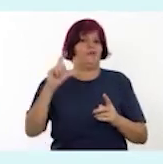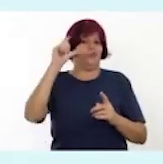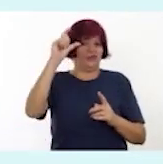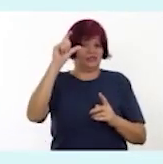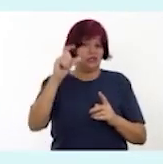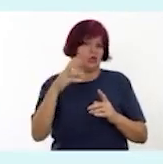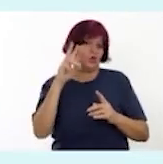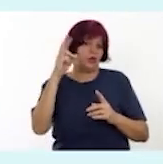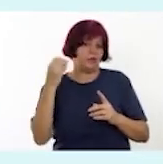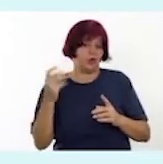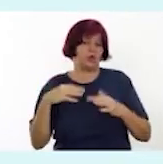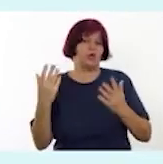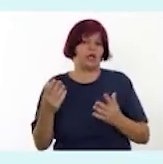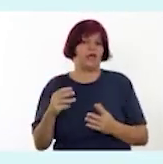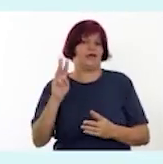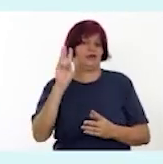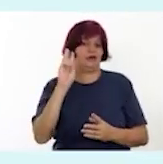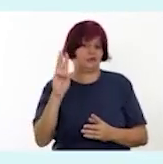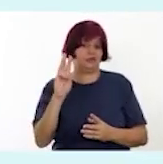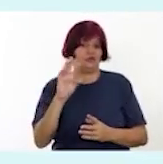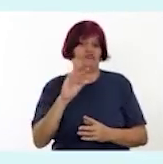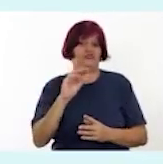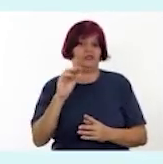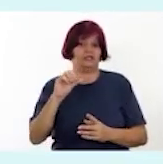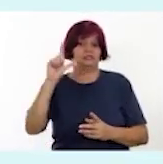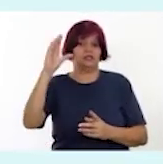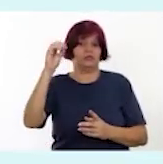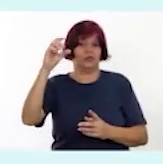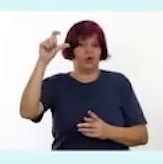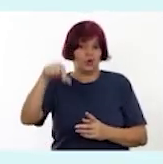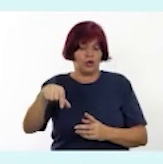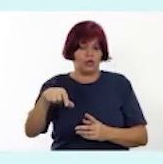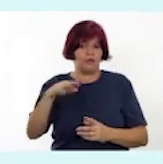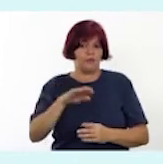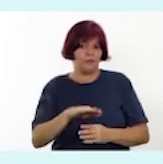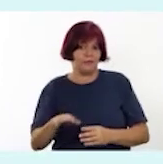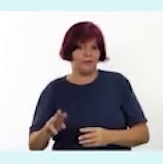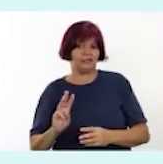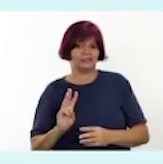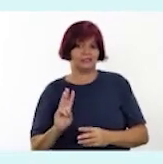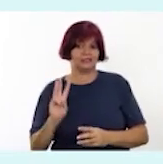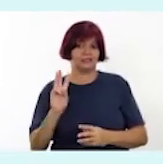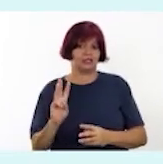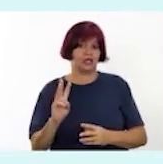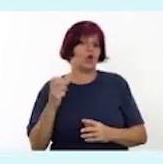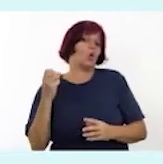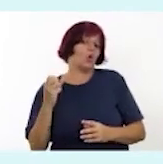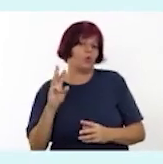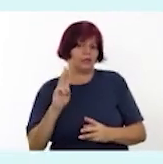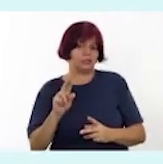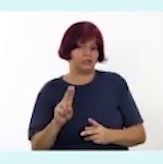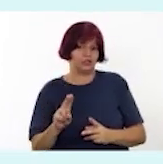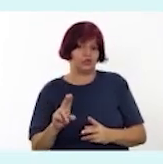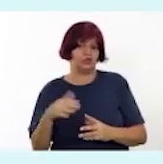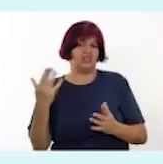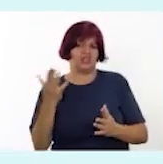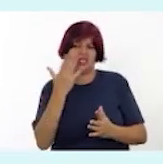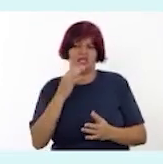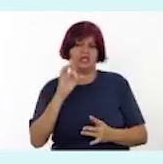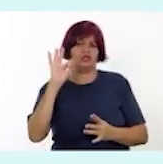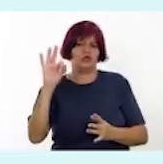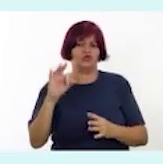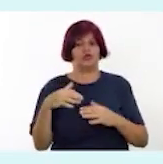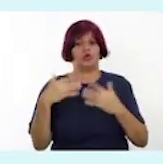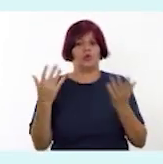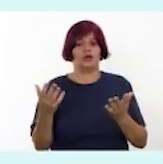8, es porque el valor de c tiene que ser 3. Decimos entonces que el logaritmo en base 3 o en